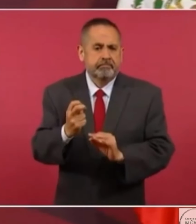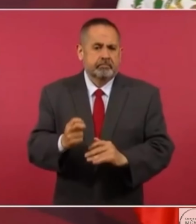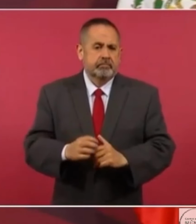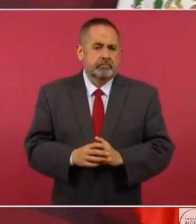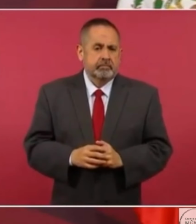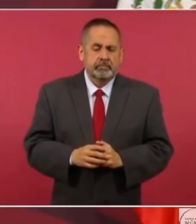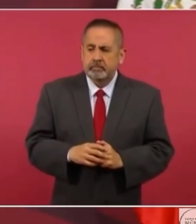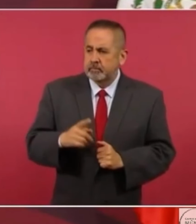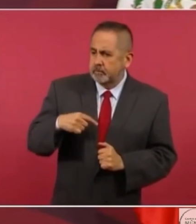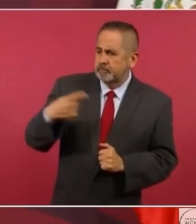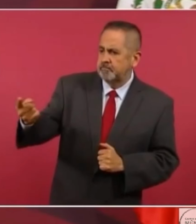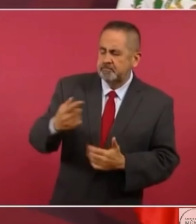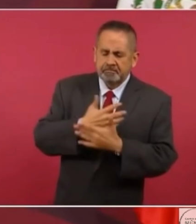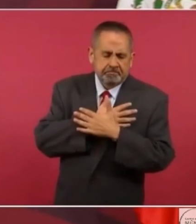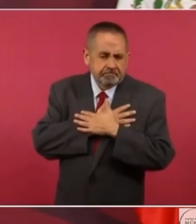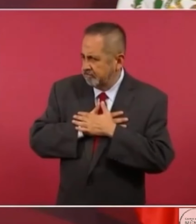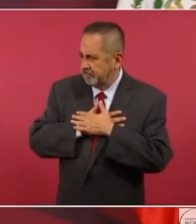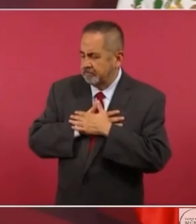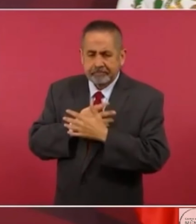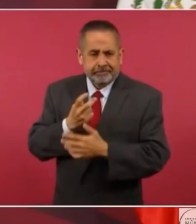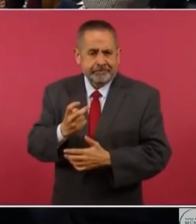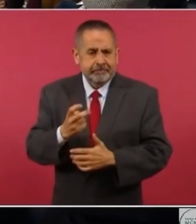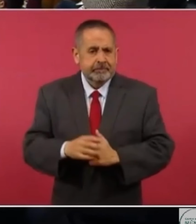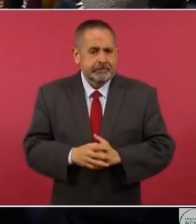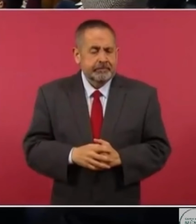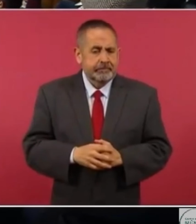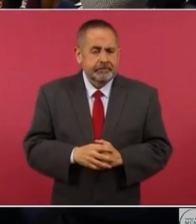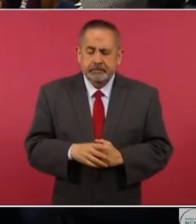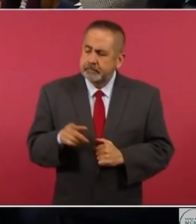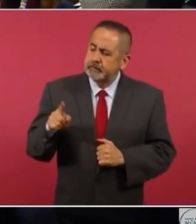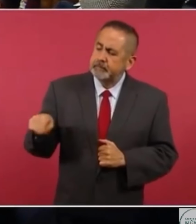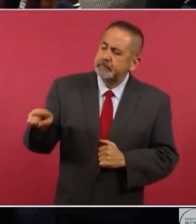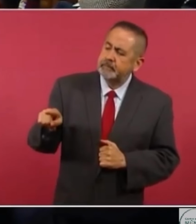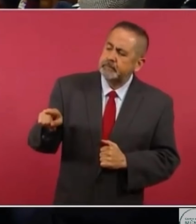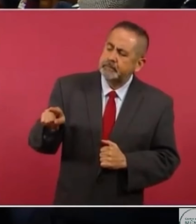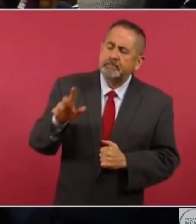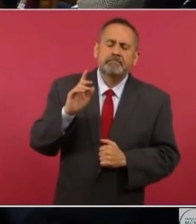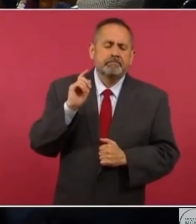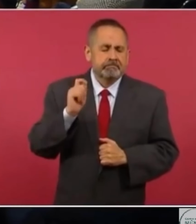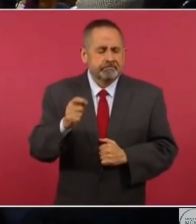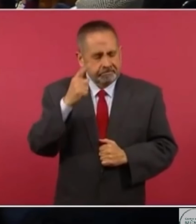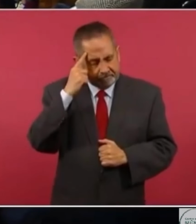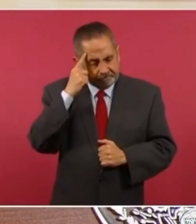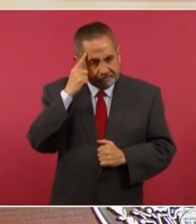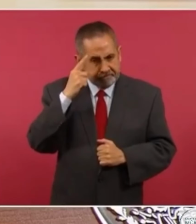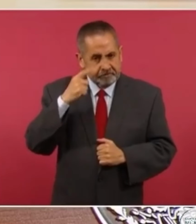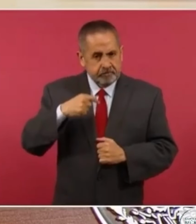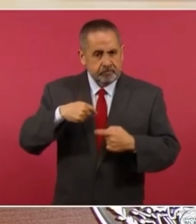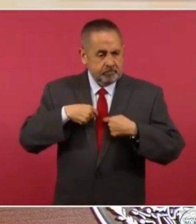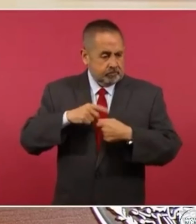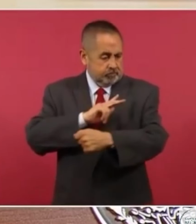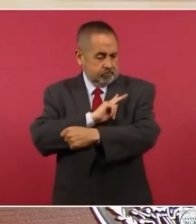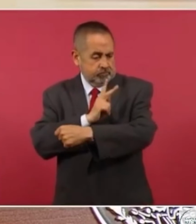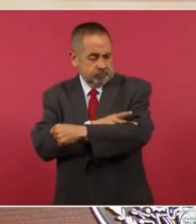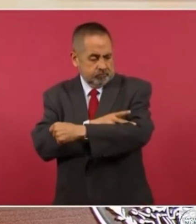del amor al prójimo, entender inclusive que el poder es humildad.